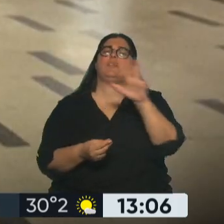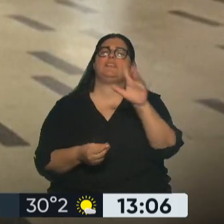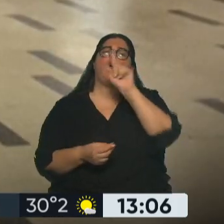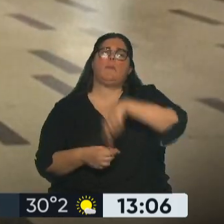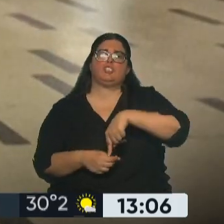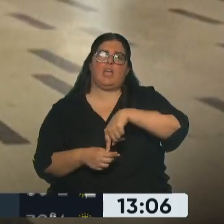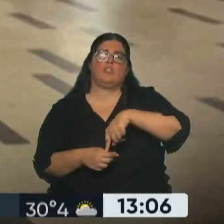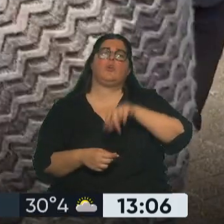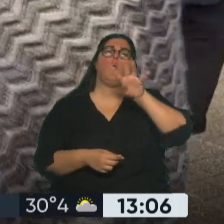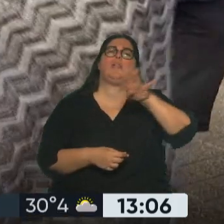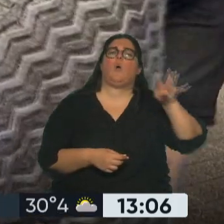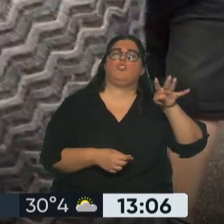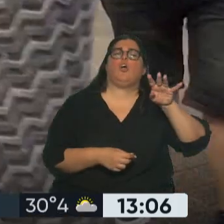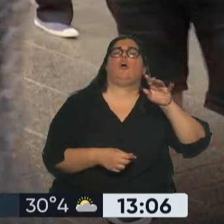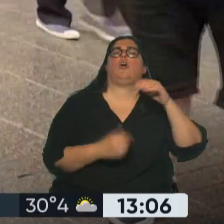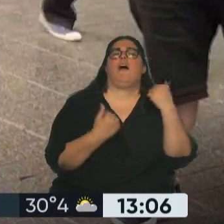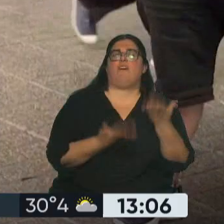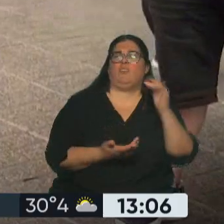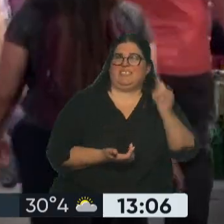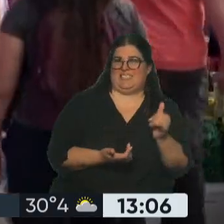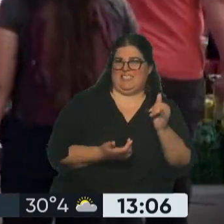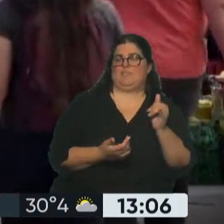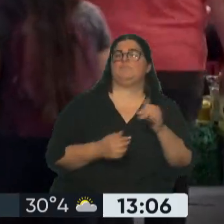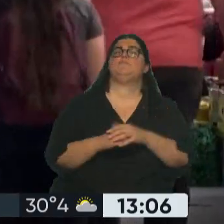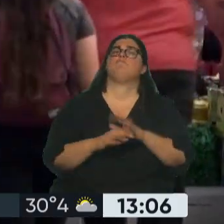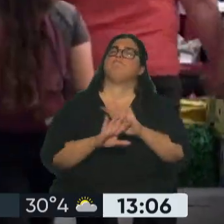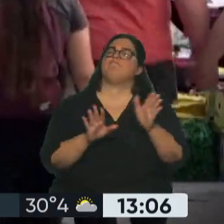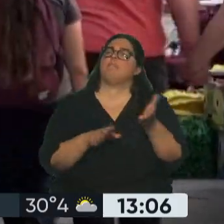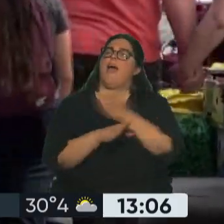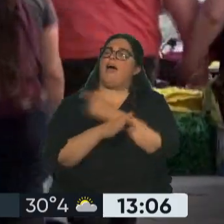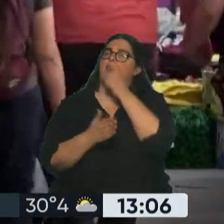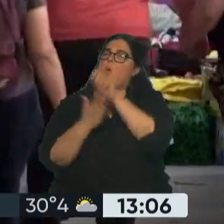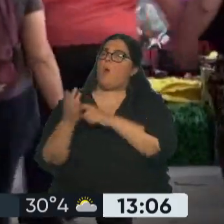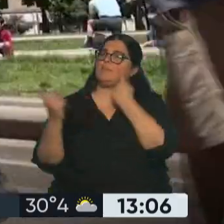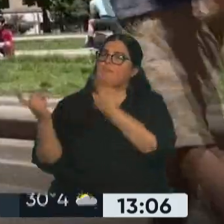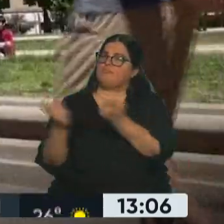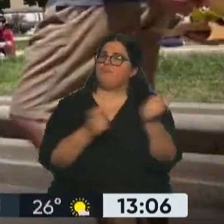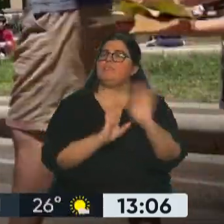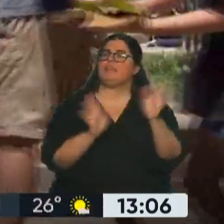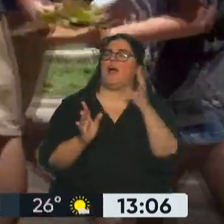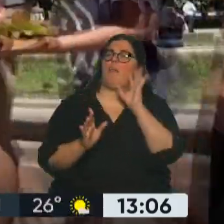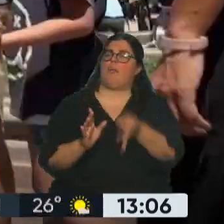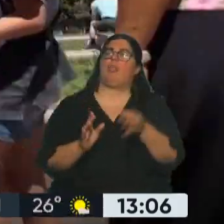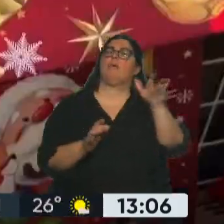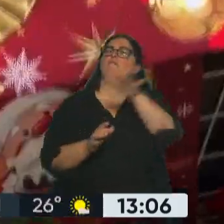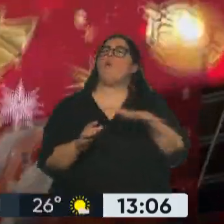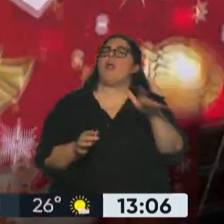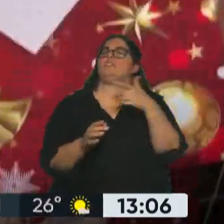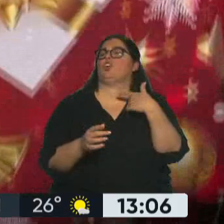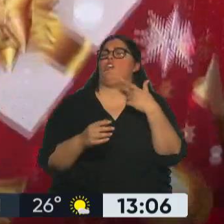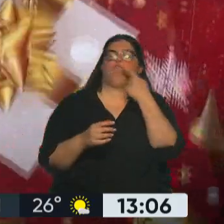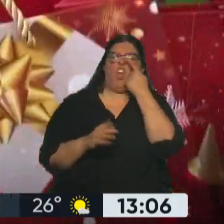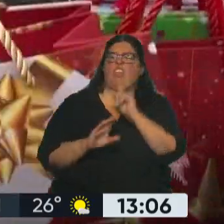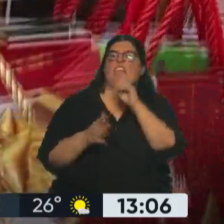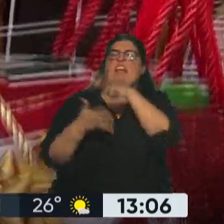el 44% de a favor, un resultado anticipado en las encuestas que mostraban el desinterés de la población en el